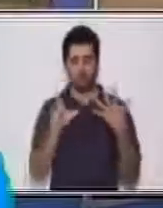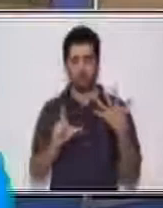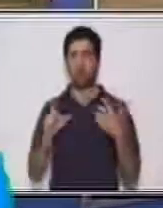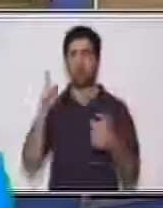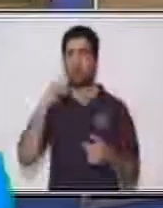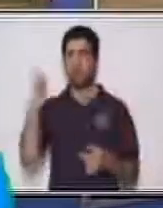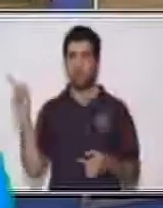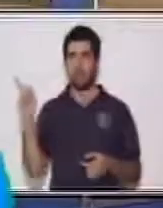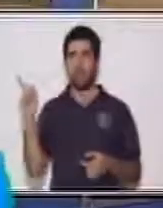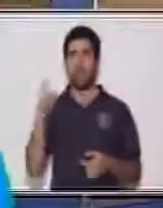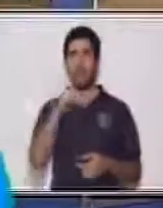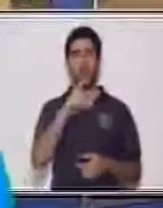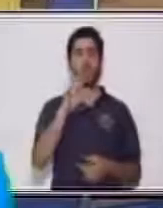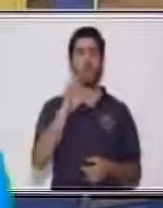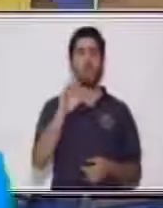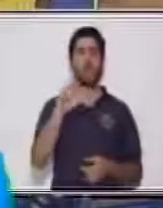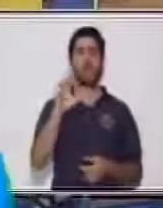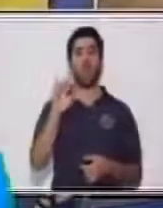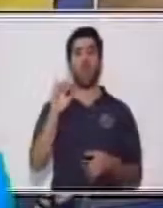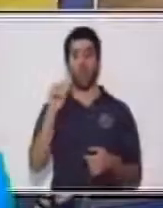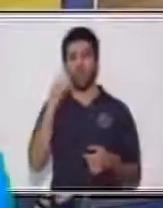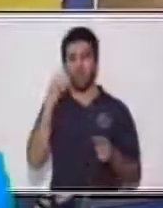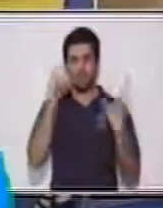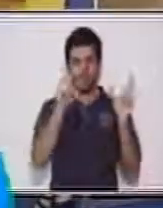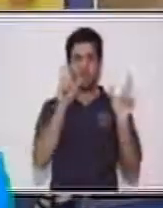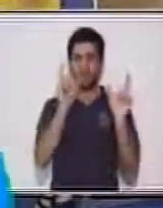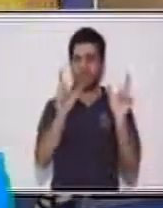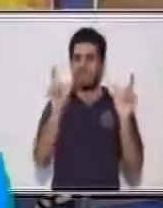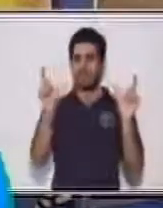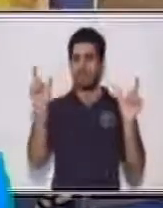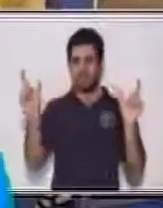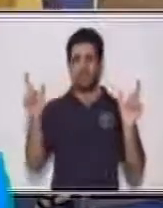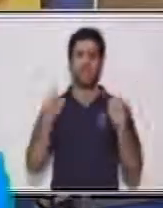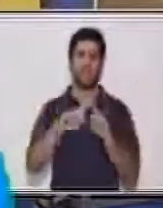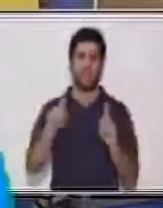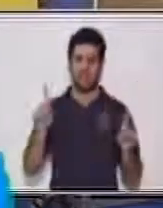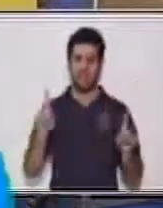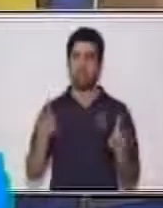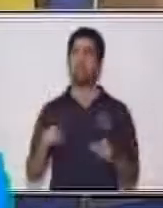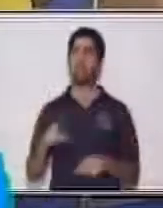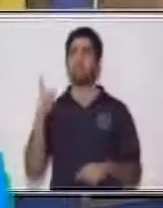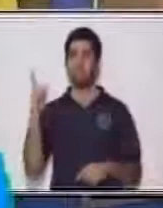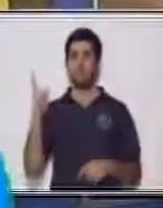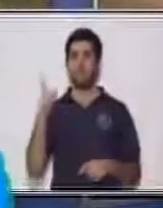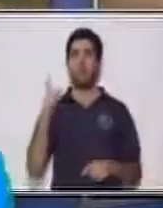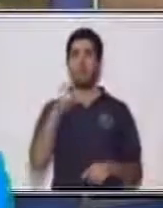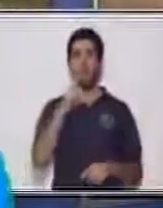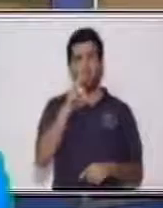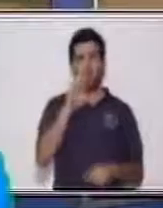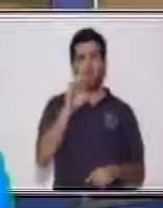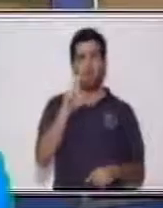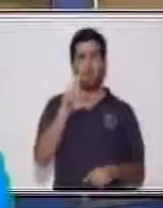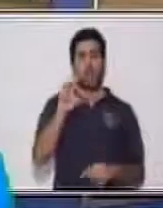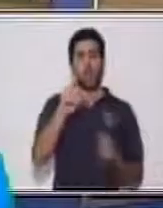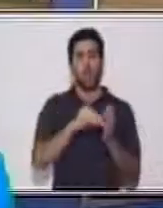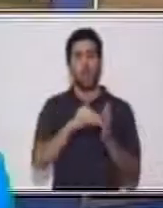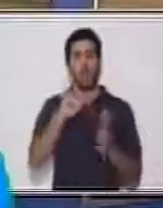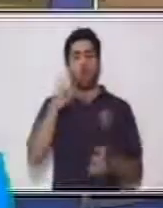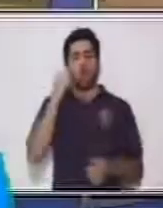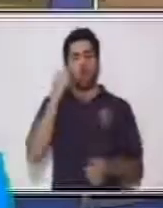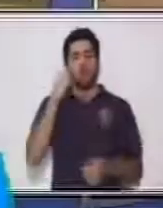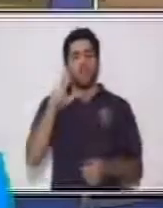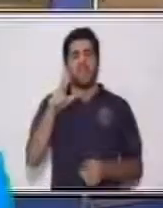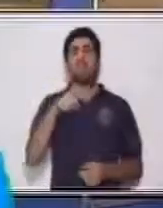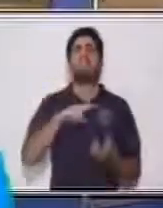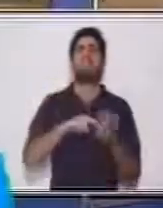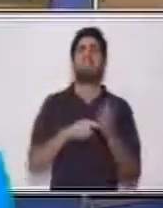coloquial, literario, técnico y científico. Vamos a ver cada uno de ellos. Por ejemplo, en